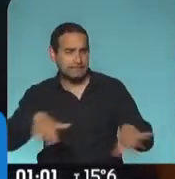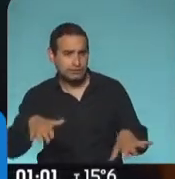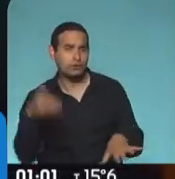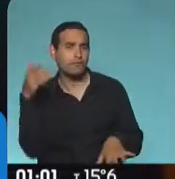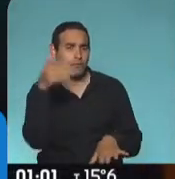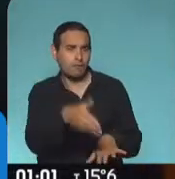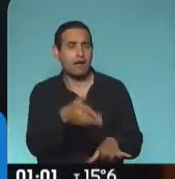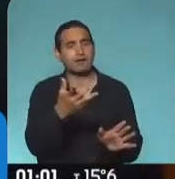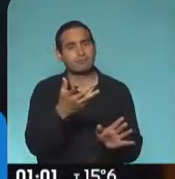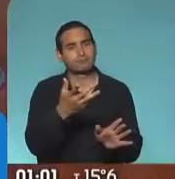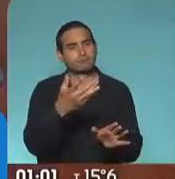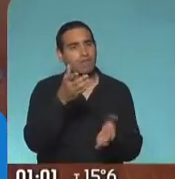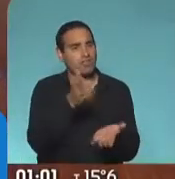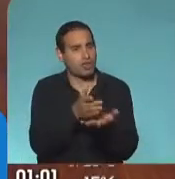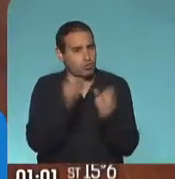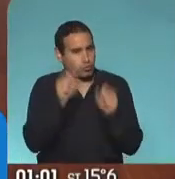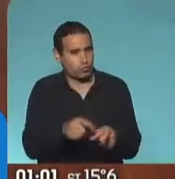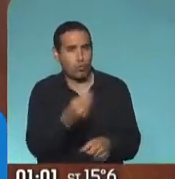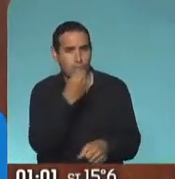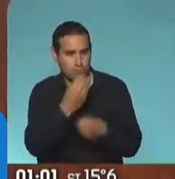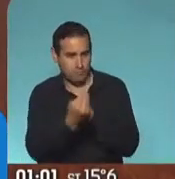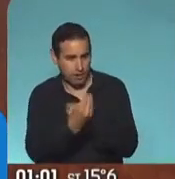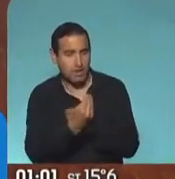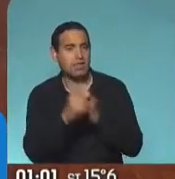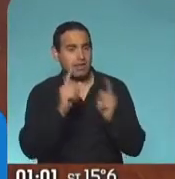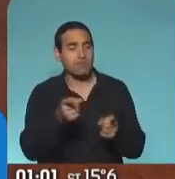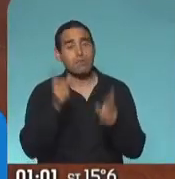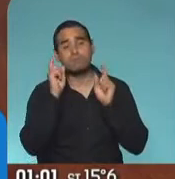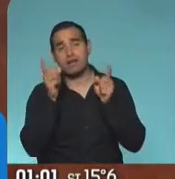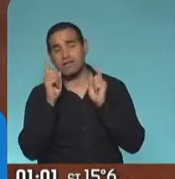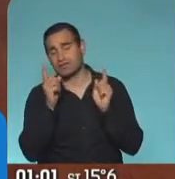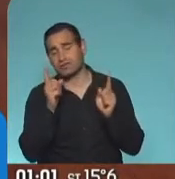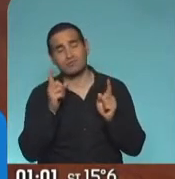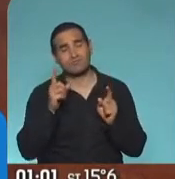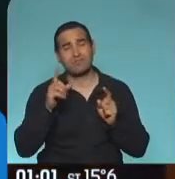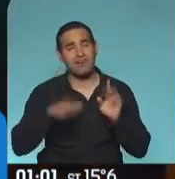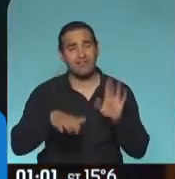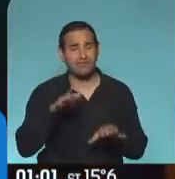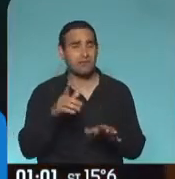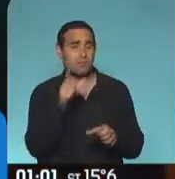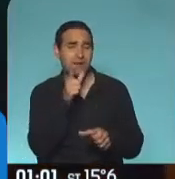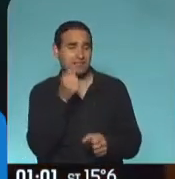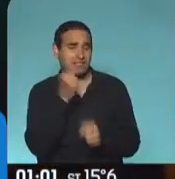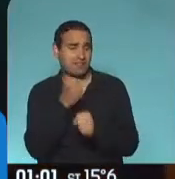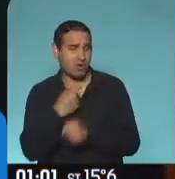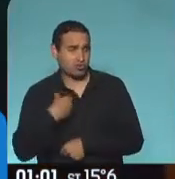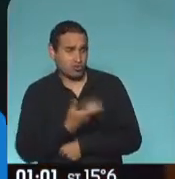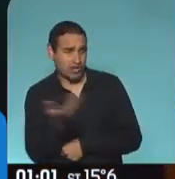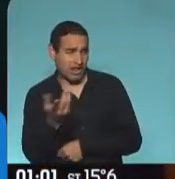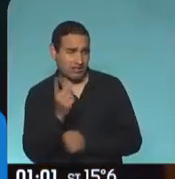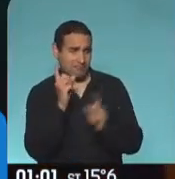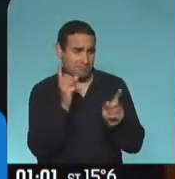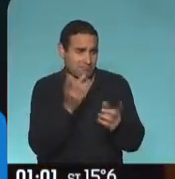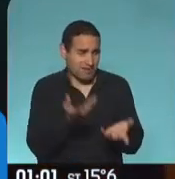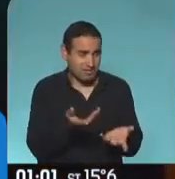van a garantizar el derecho a la alimentación donde nuestros maestros muchas veces terminan siendo trabajadores sociales más que maestros